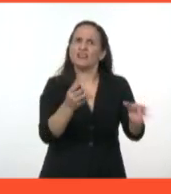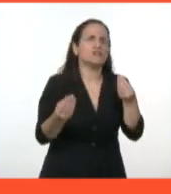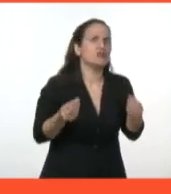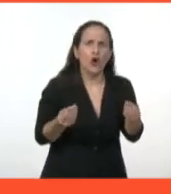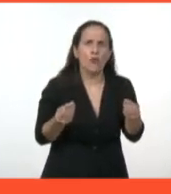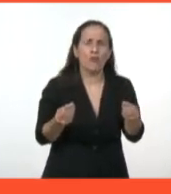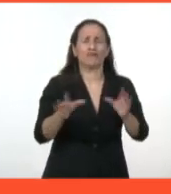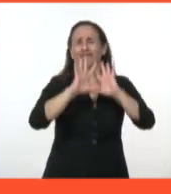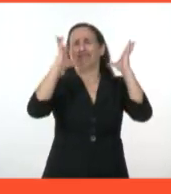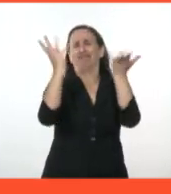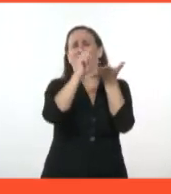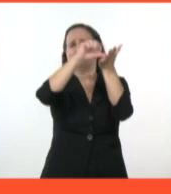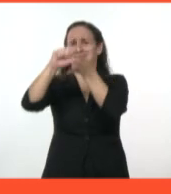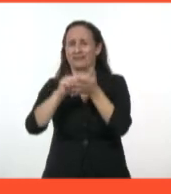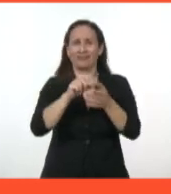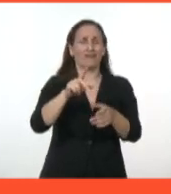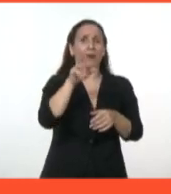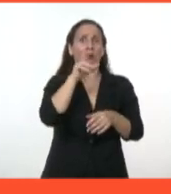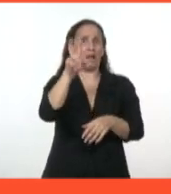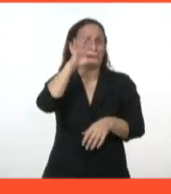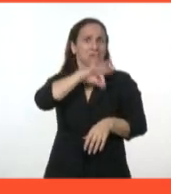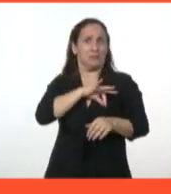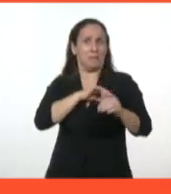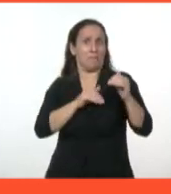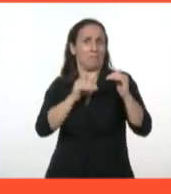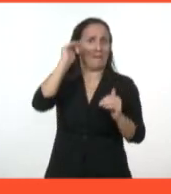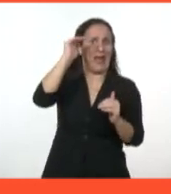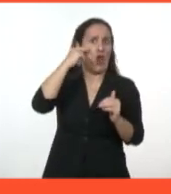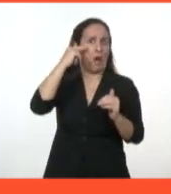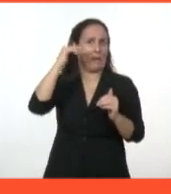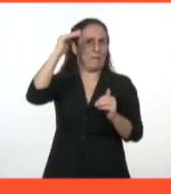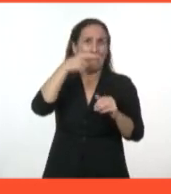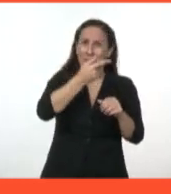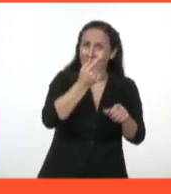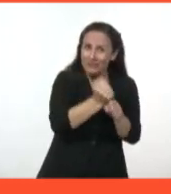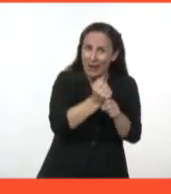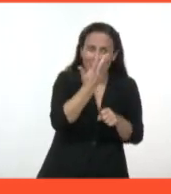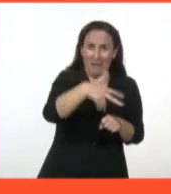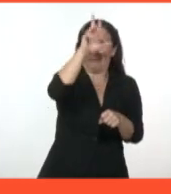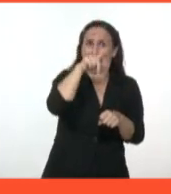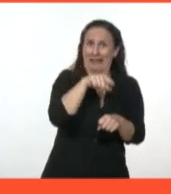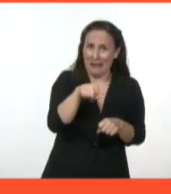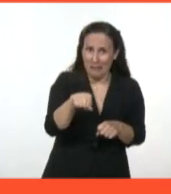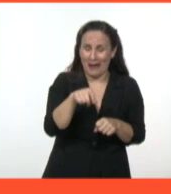el mundo, las mujeres ganan menos que los varones, pero soportan una carga de trabajo doméstico no remunerado 3 veces mayor.